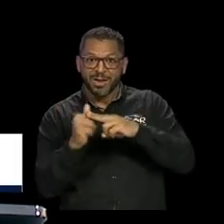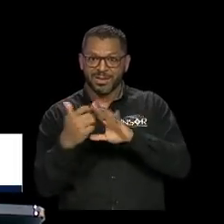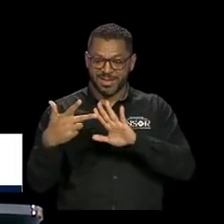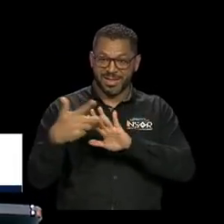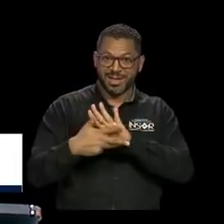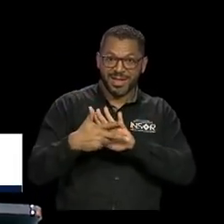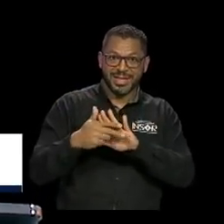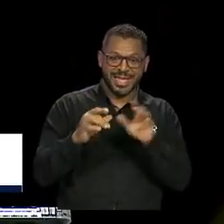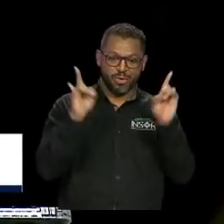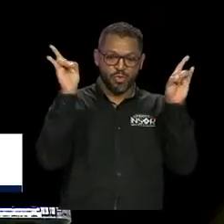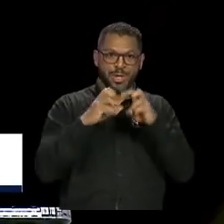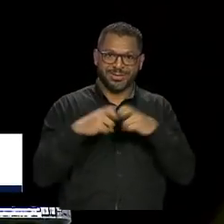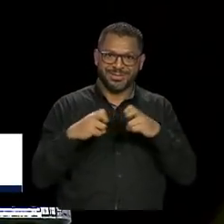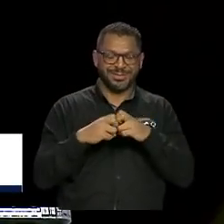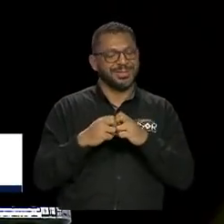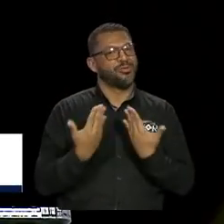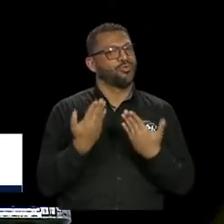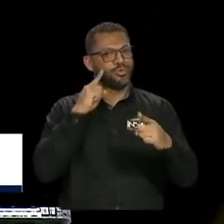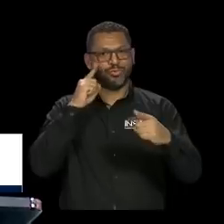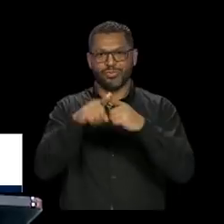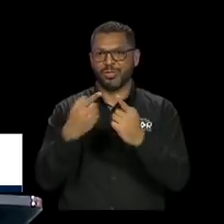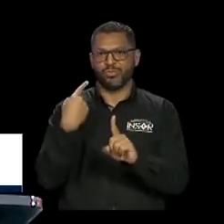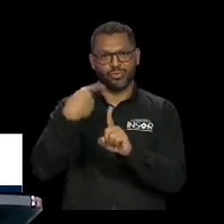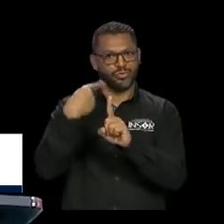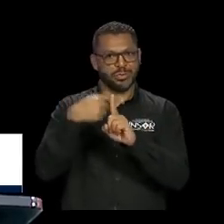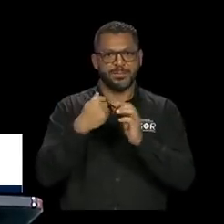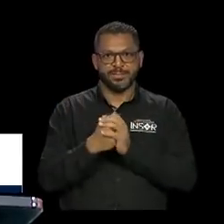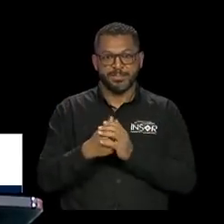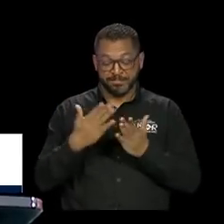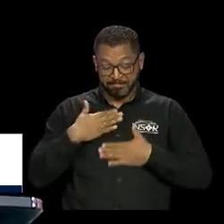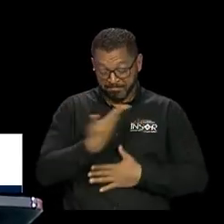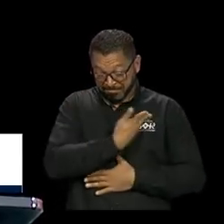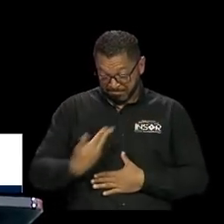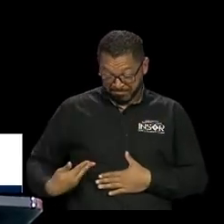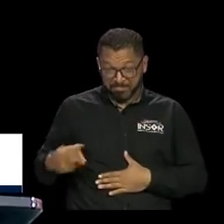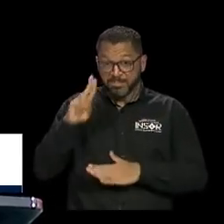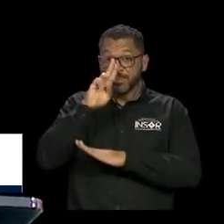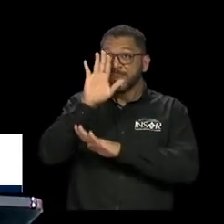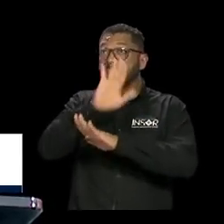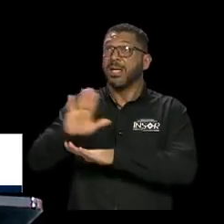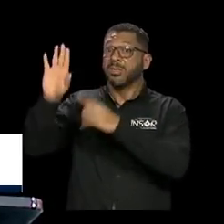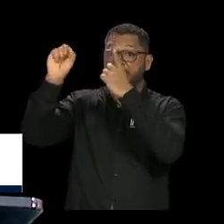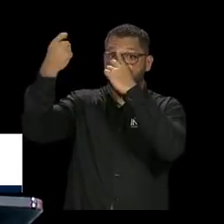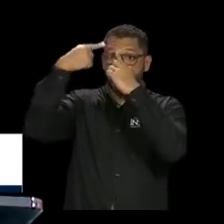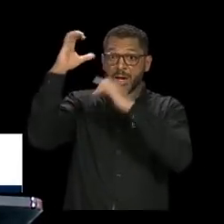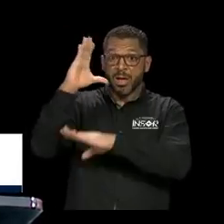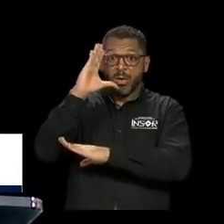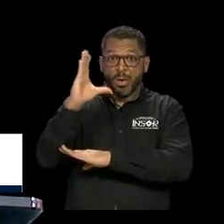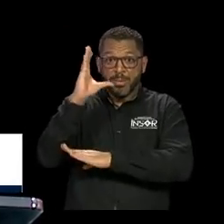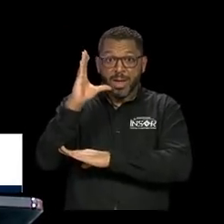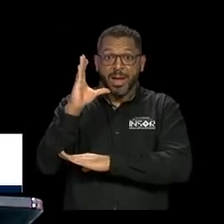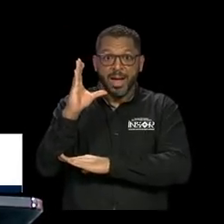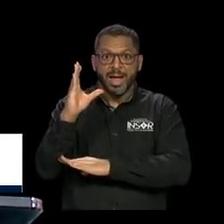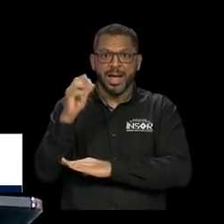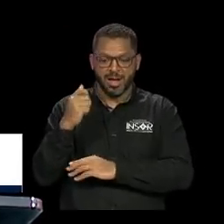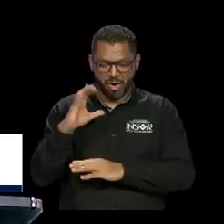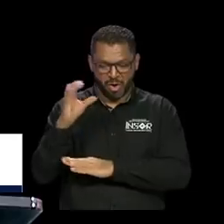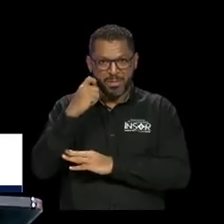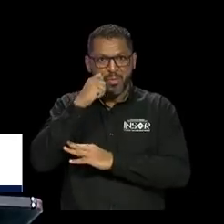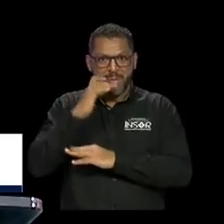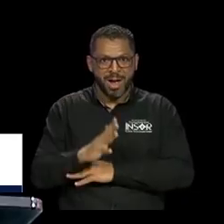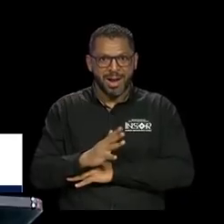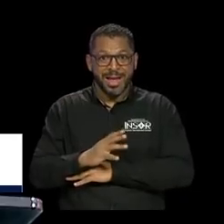y es uno de los empeños que como programa nacional va a llevar la colombia humana en las